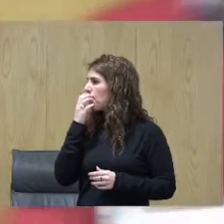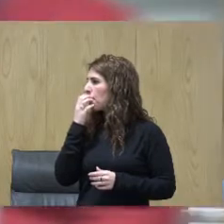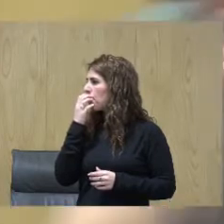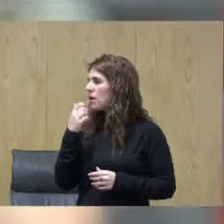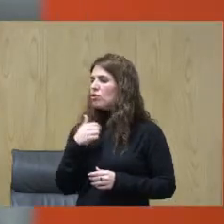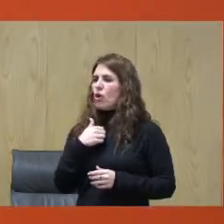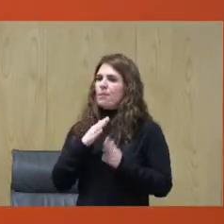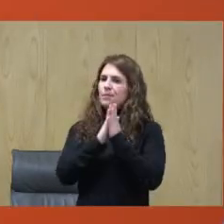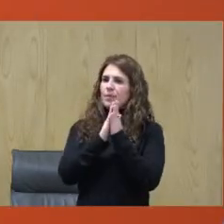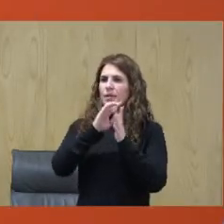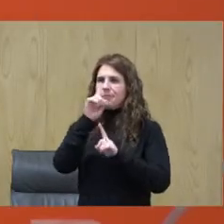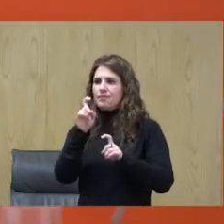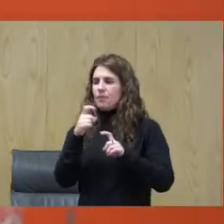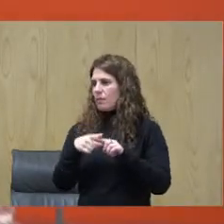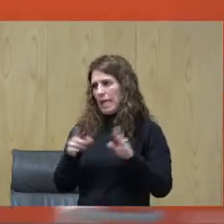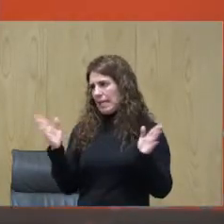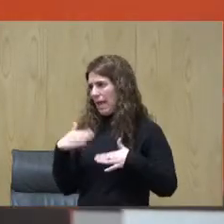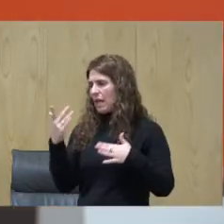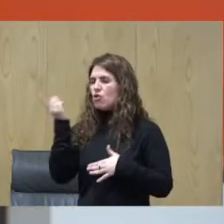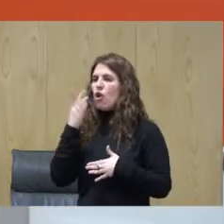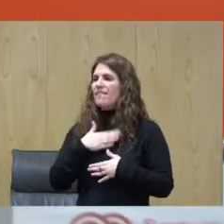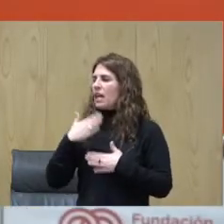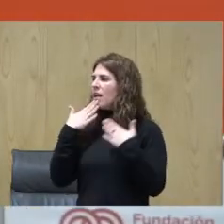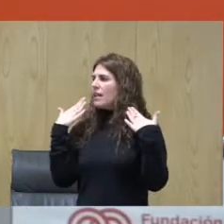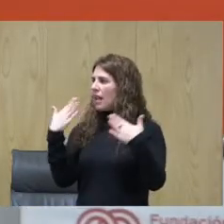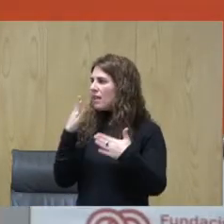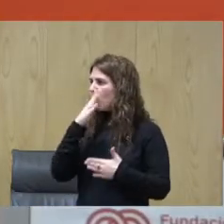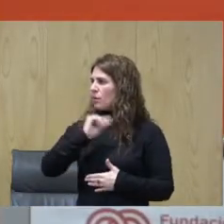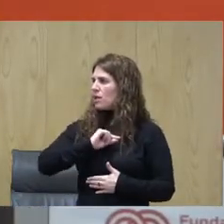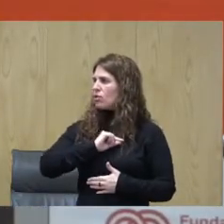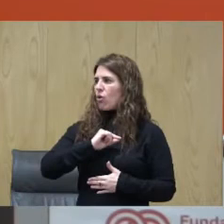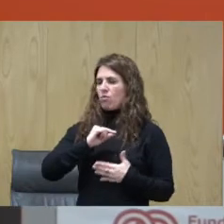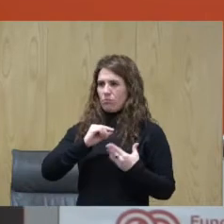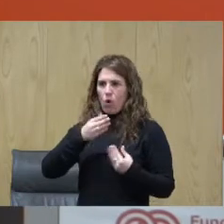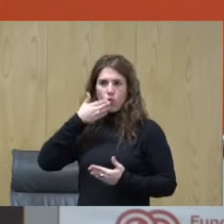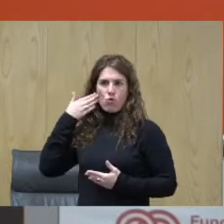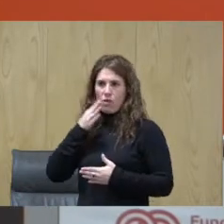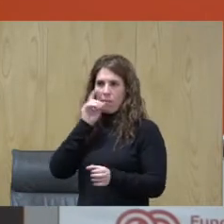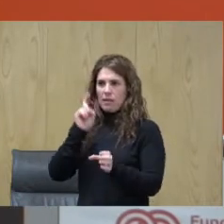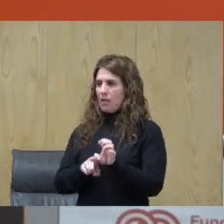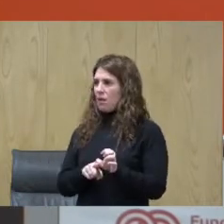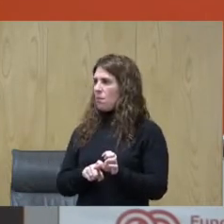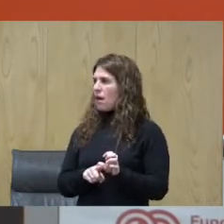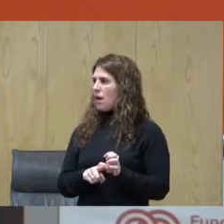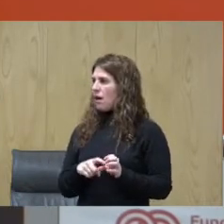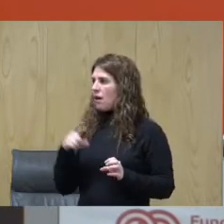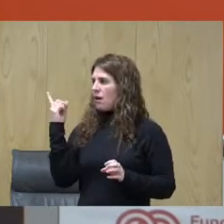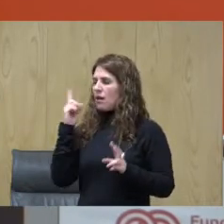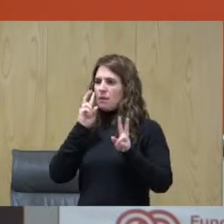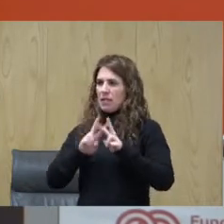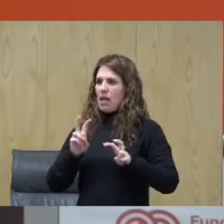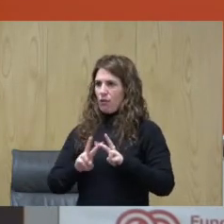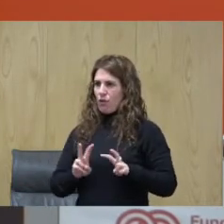ni una pregunta, es simplemente daros las gracias. Me siento súper orgullosa de haber podido participar en cierta medida con la